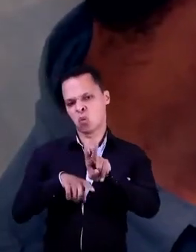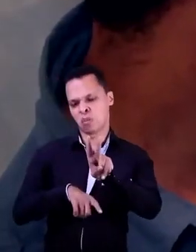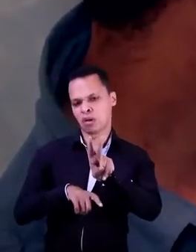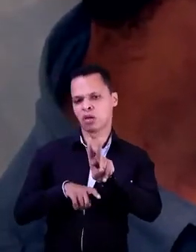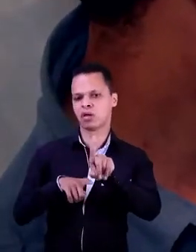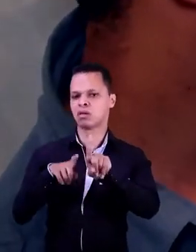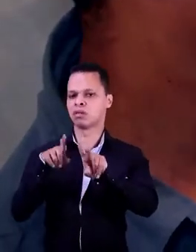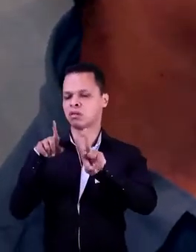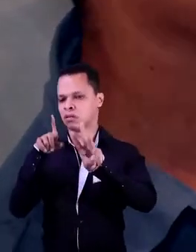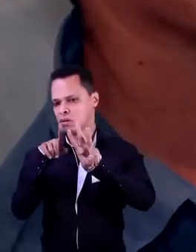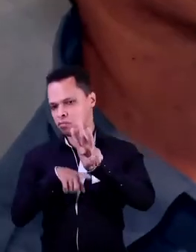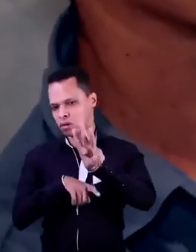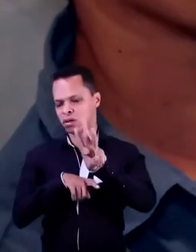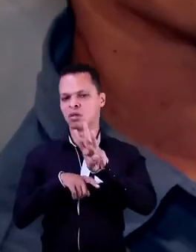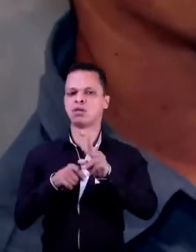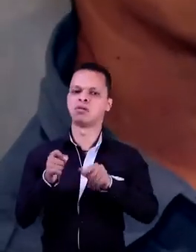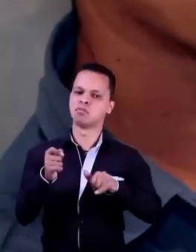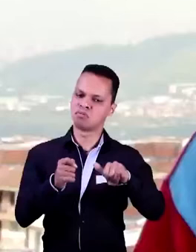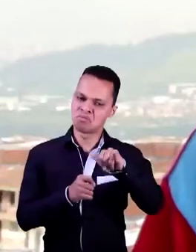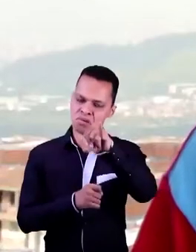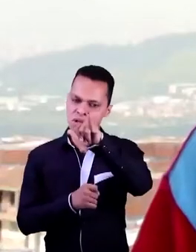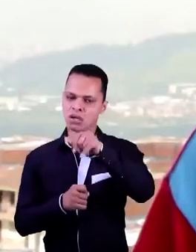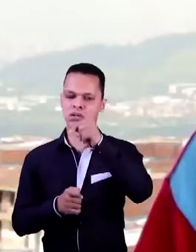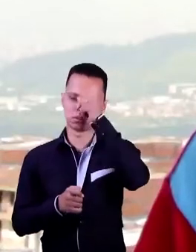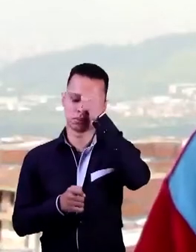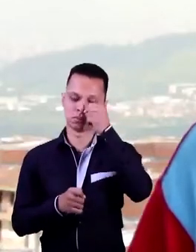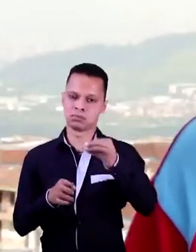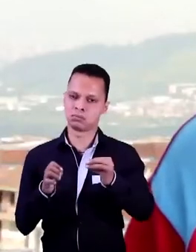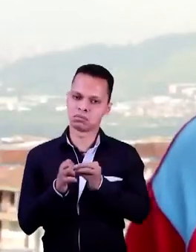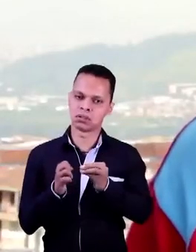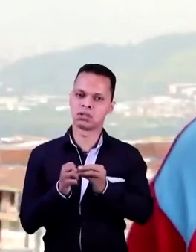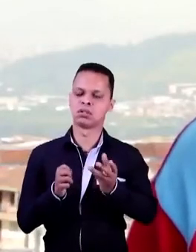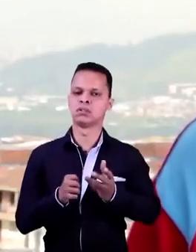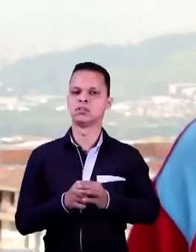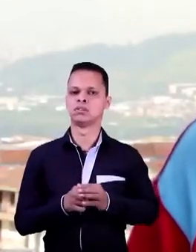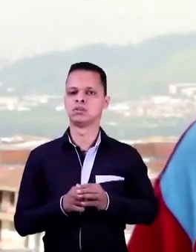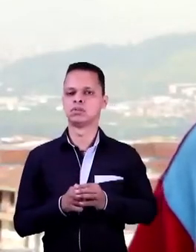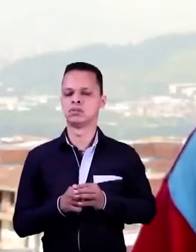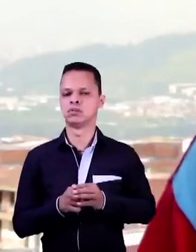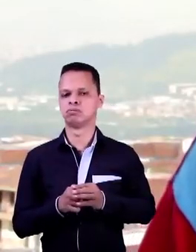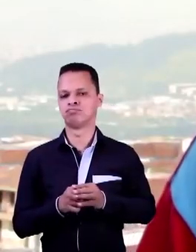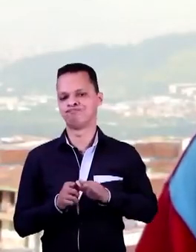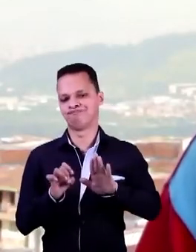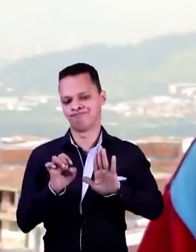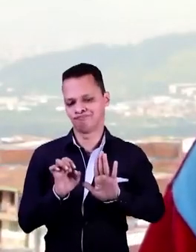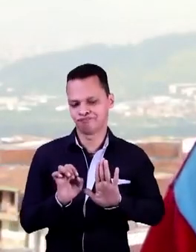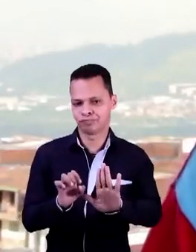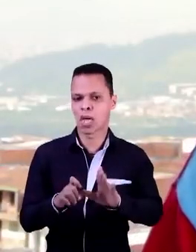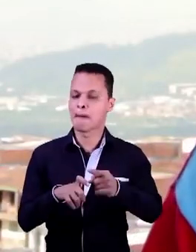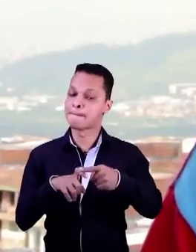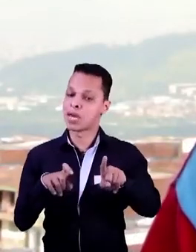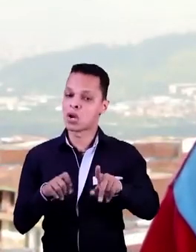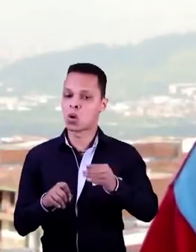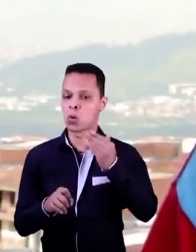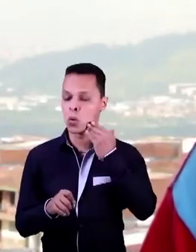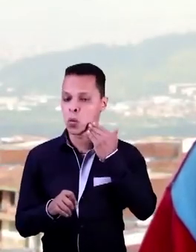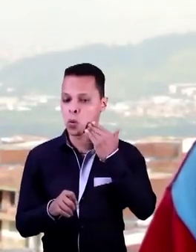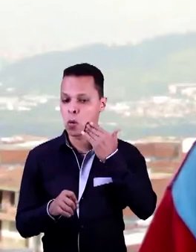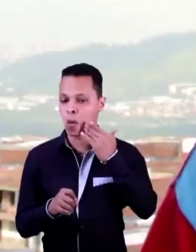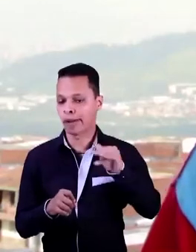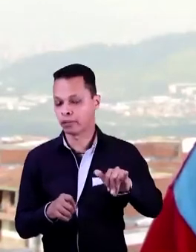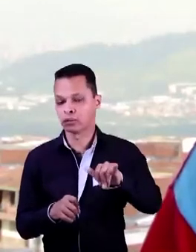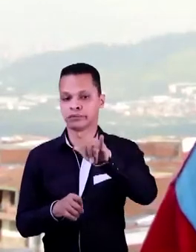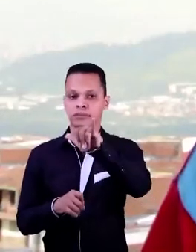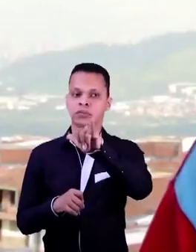dos meses, cada tres meses que resulta un viaje, entonces es más quieta la cosa, pero cuando le resulta